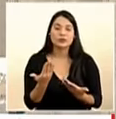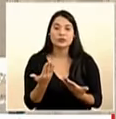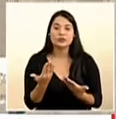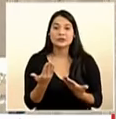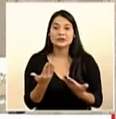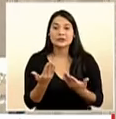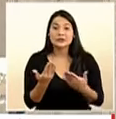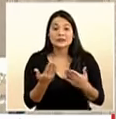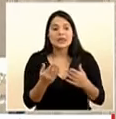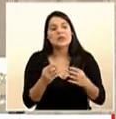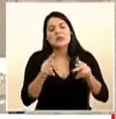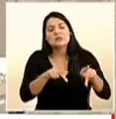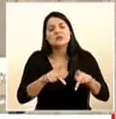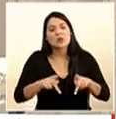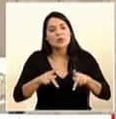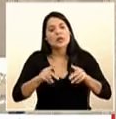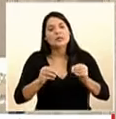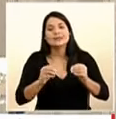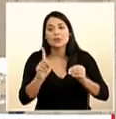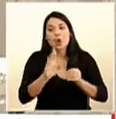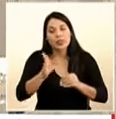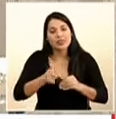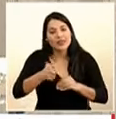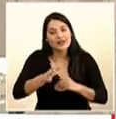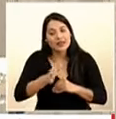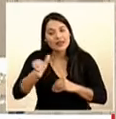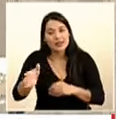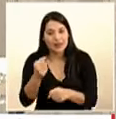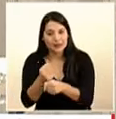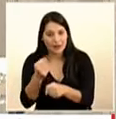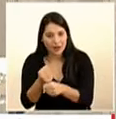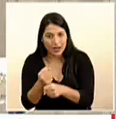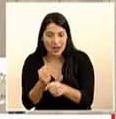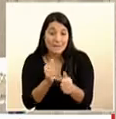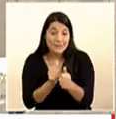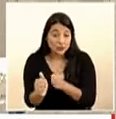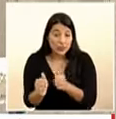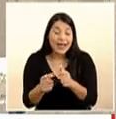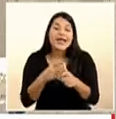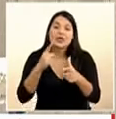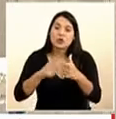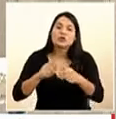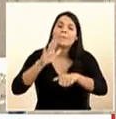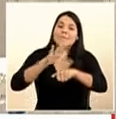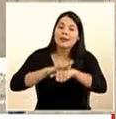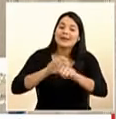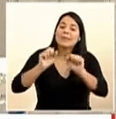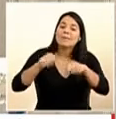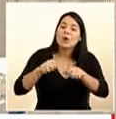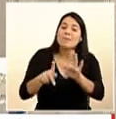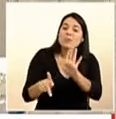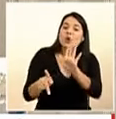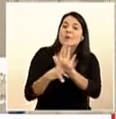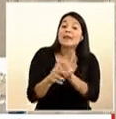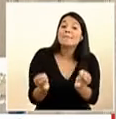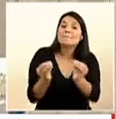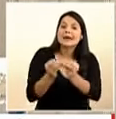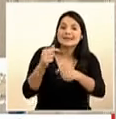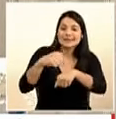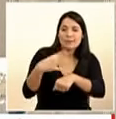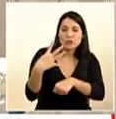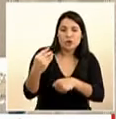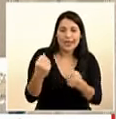complementar con estas medidas transitorias de restricción del tránsito y también se refuerza el